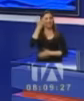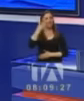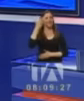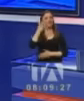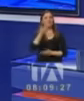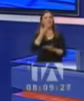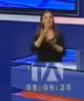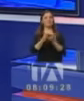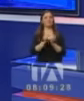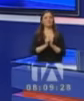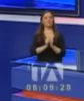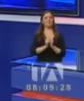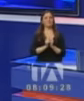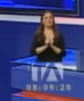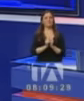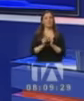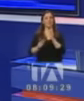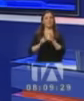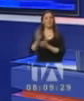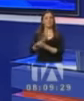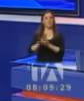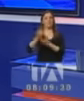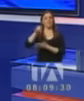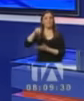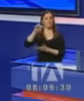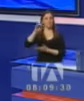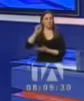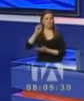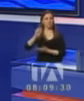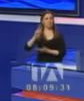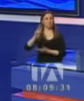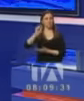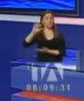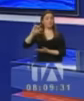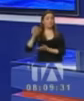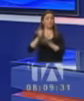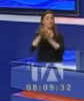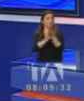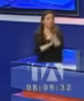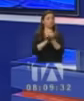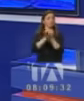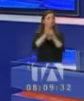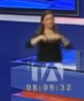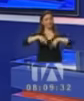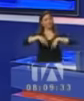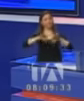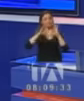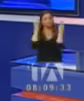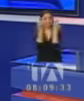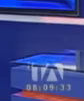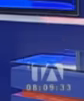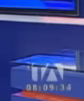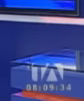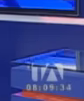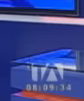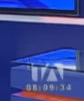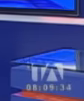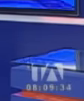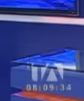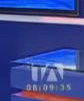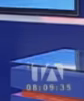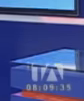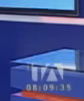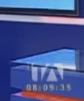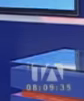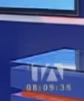Mucha expectativa entre los vecinos de Pizulí por ese proyecto que sin duda va a ayudar a la movilidad de sus familias. Y ahora revisamos algunos de los mensajes